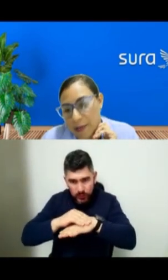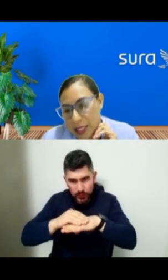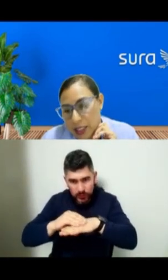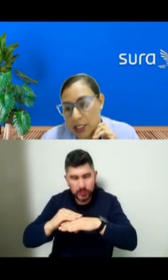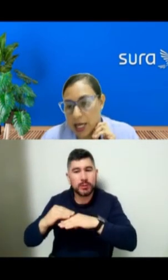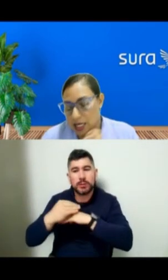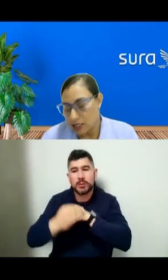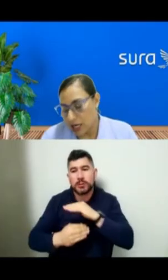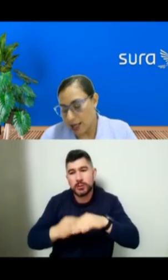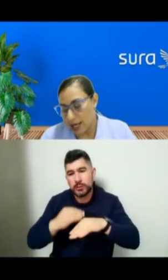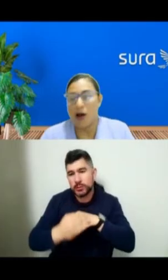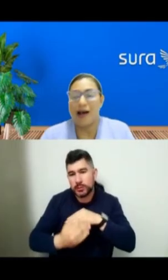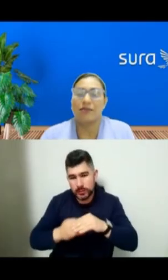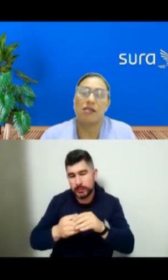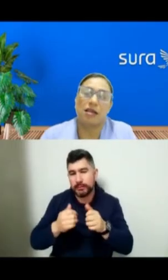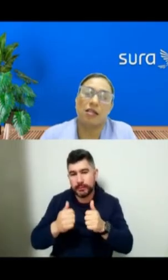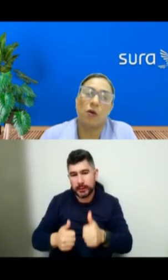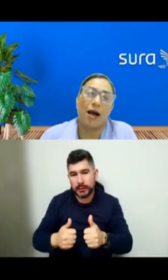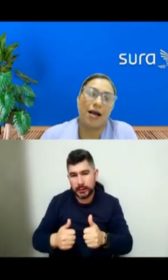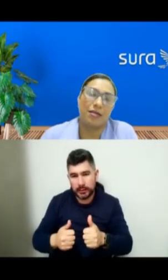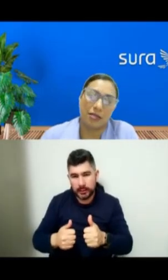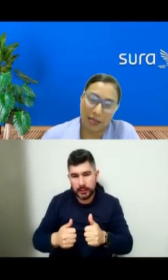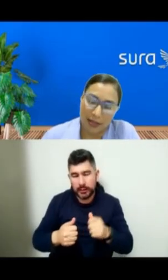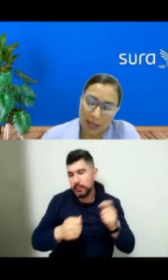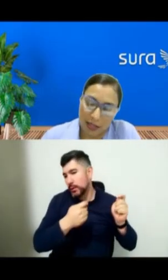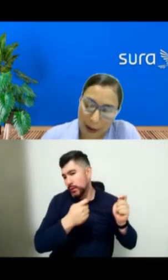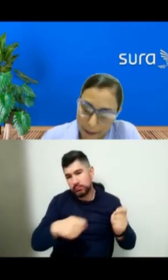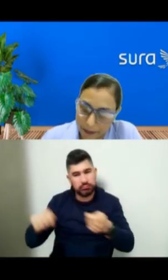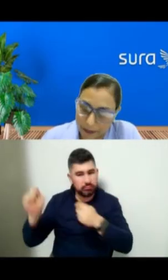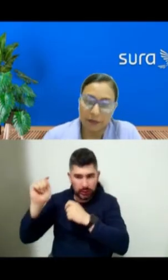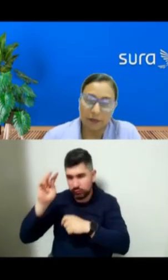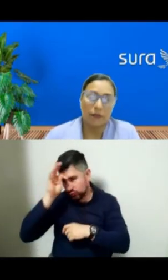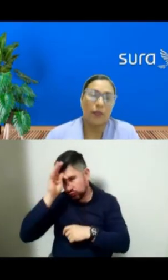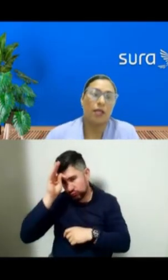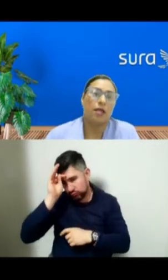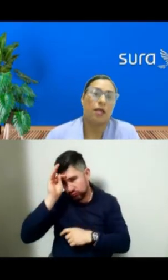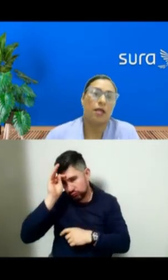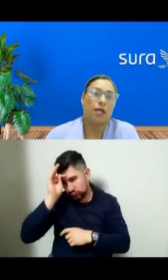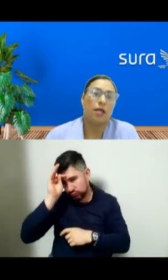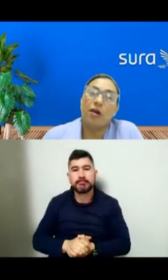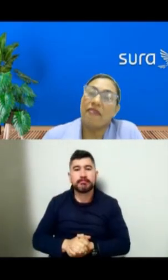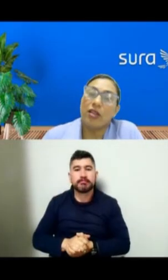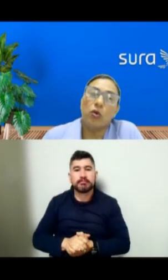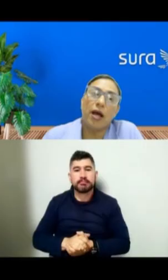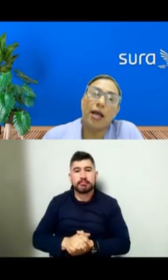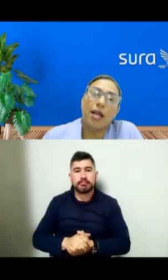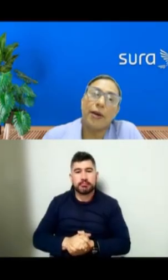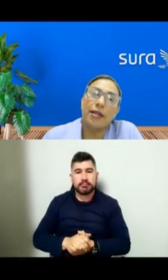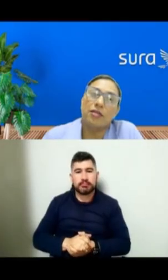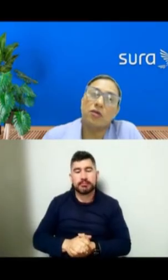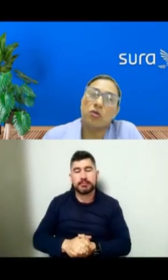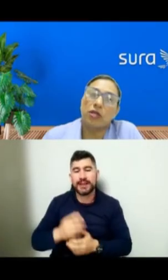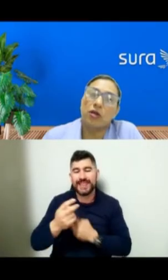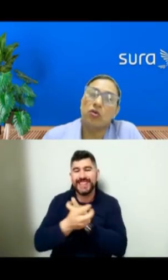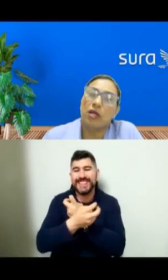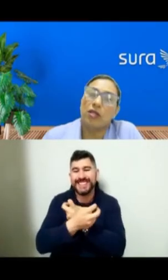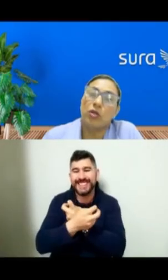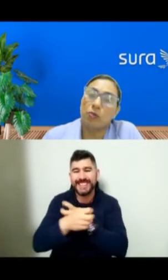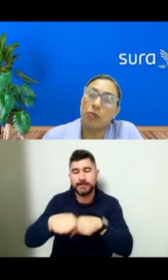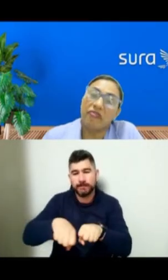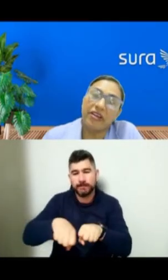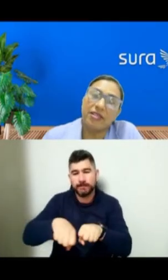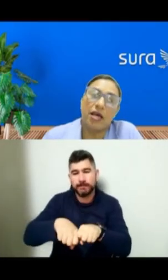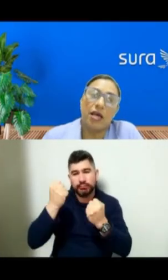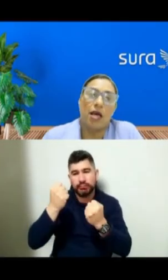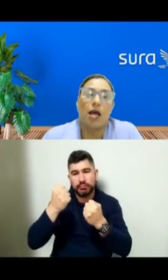herida correctamente y trasladarlo hasta el centro asistencial. Tenemos la fractura, que es la pérdida de solución de